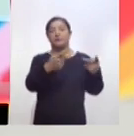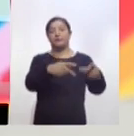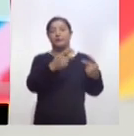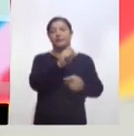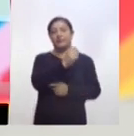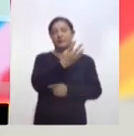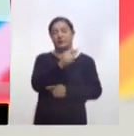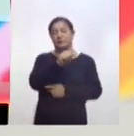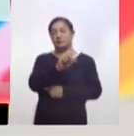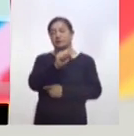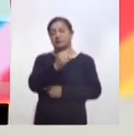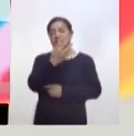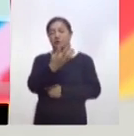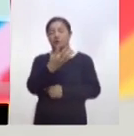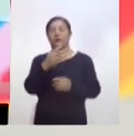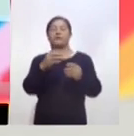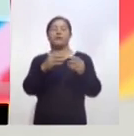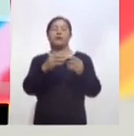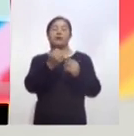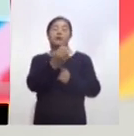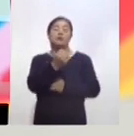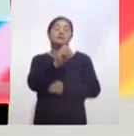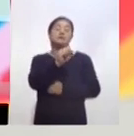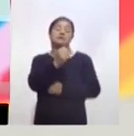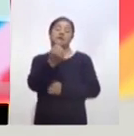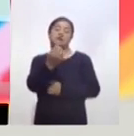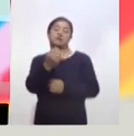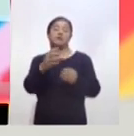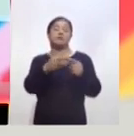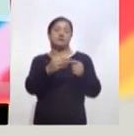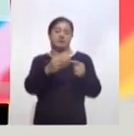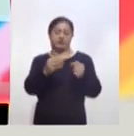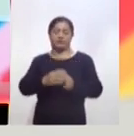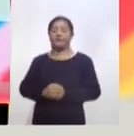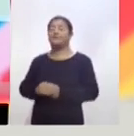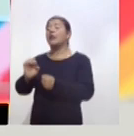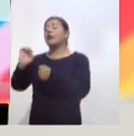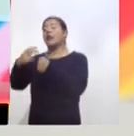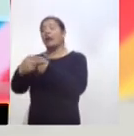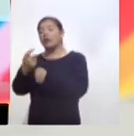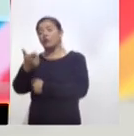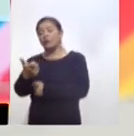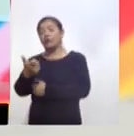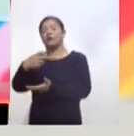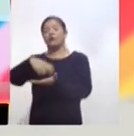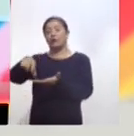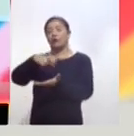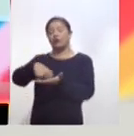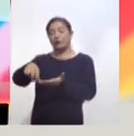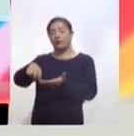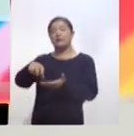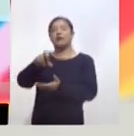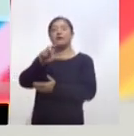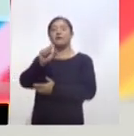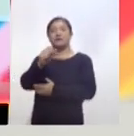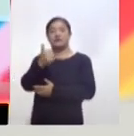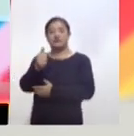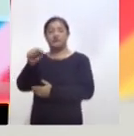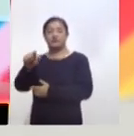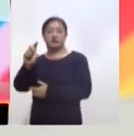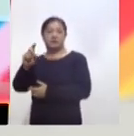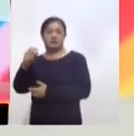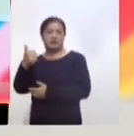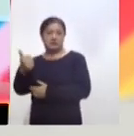74 centavos y a la venta en 24 con 69. El euro se compra en 26 pesos con 36 centavos y